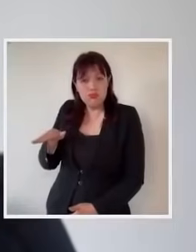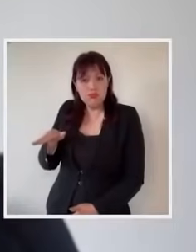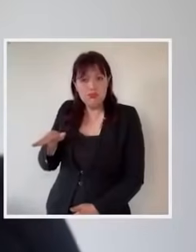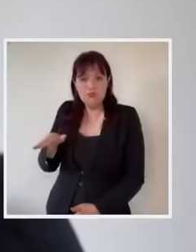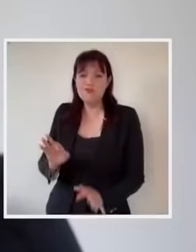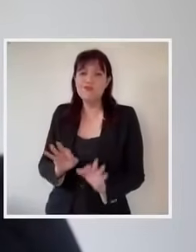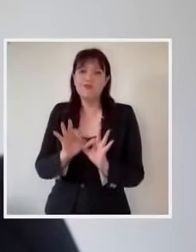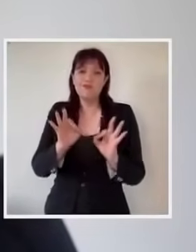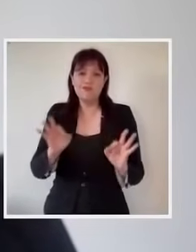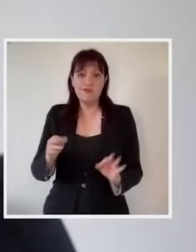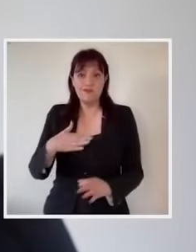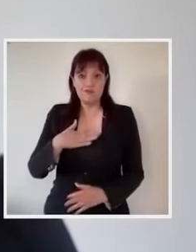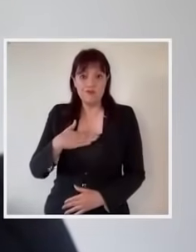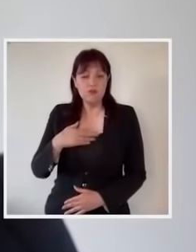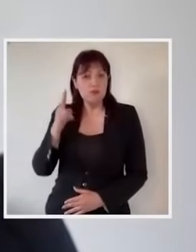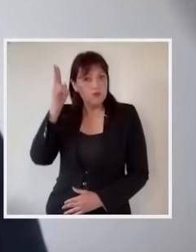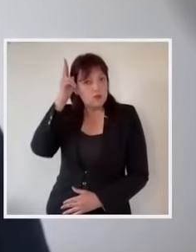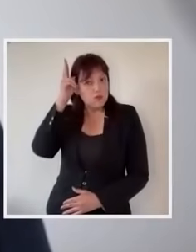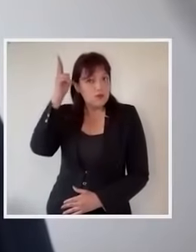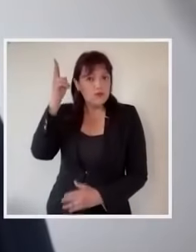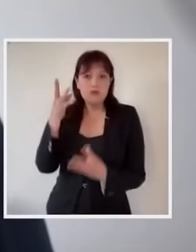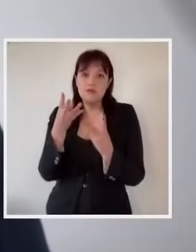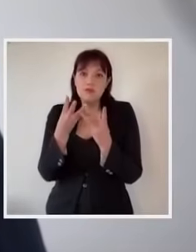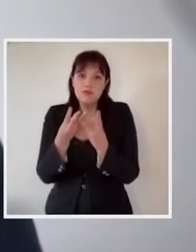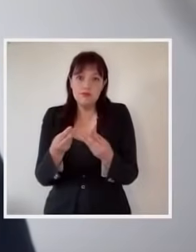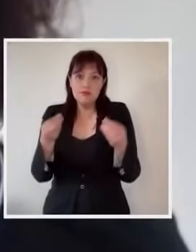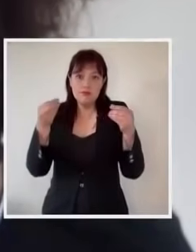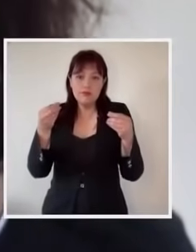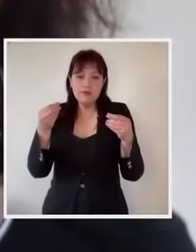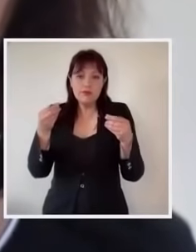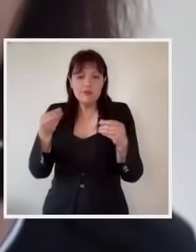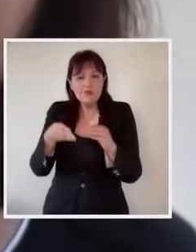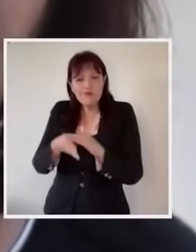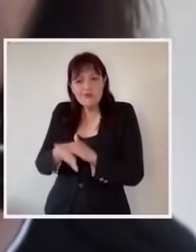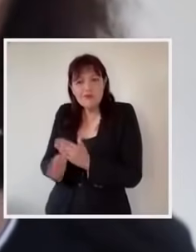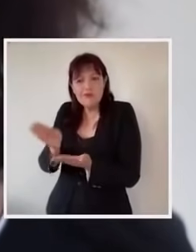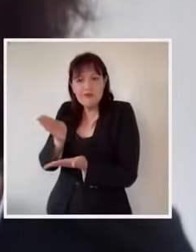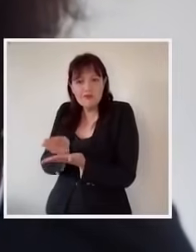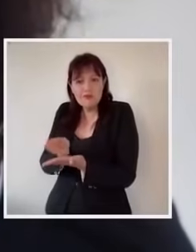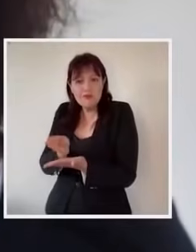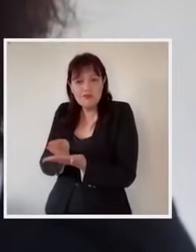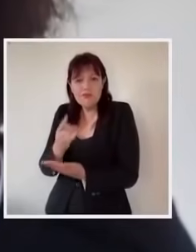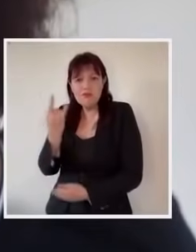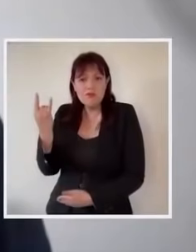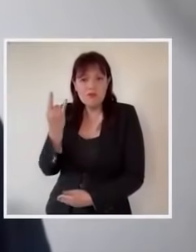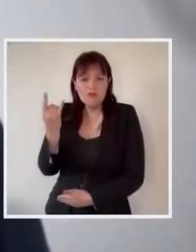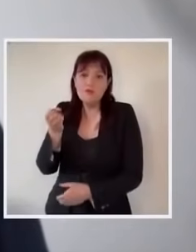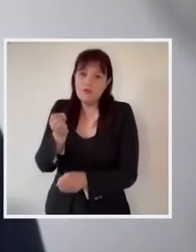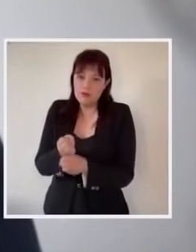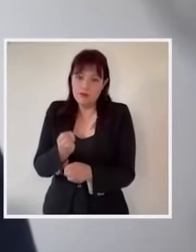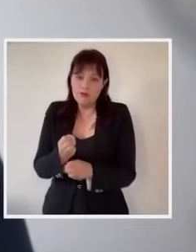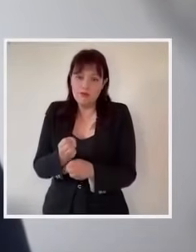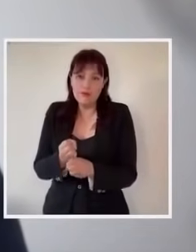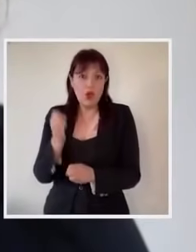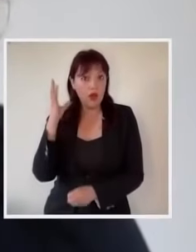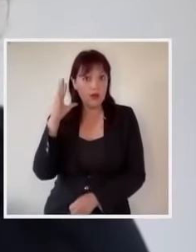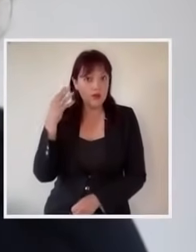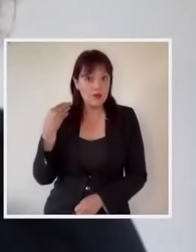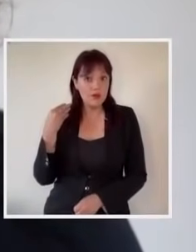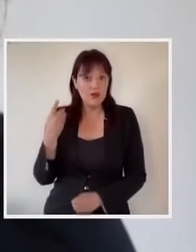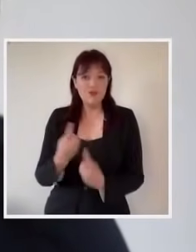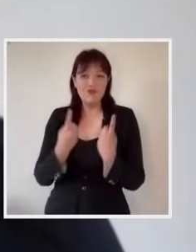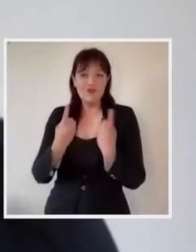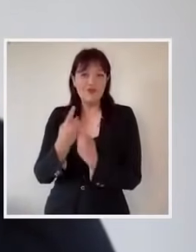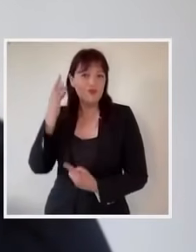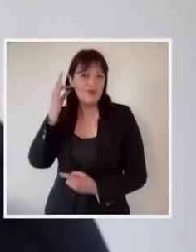pequeña, especialmente cuando uno es indígena. Te invisibilizan dentro de las escuelas, dentro de las universidades y en el campo laboral. Con